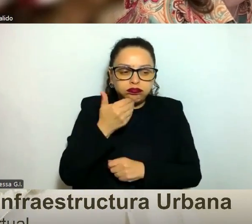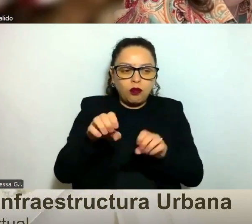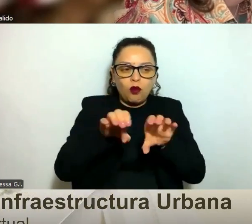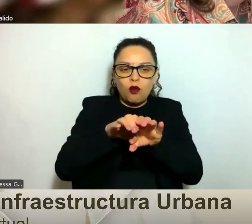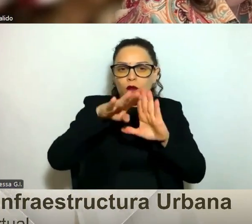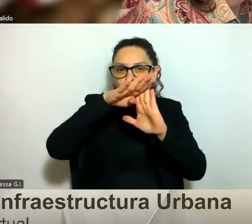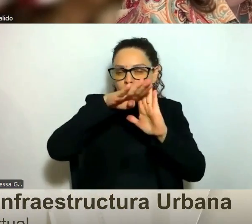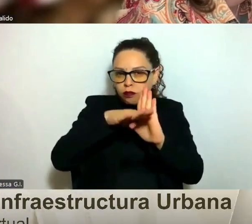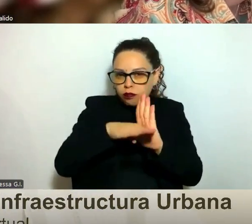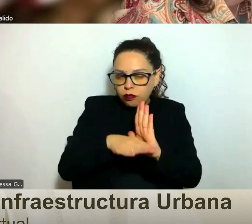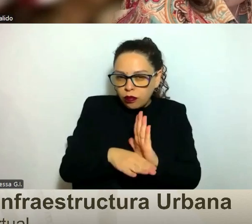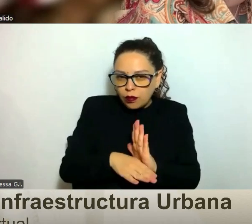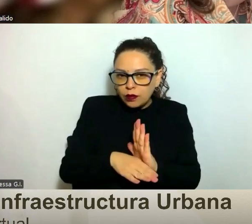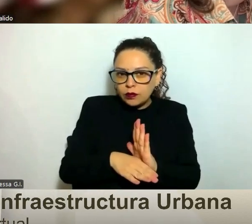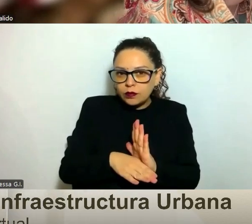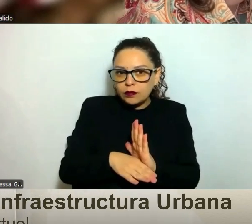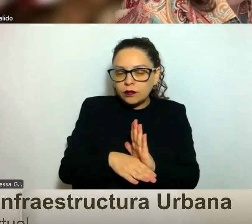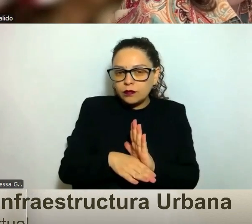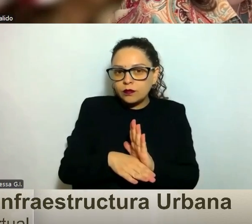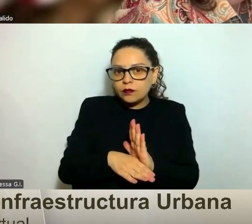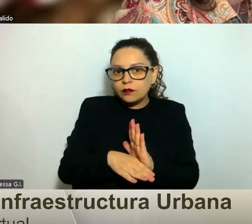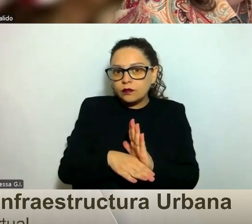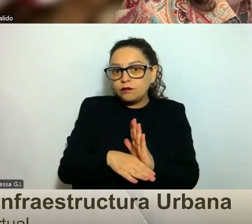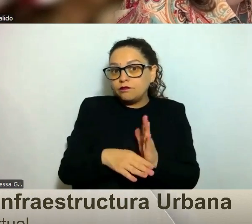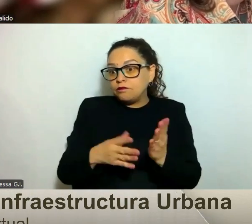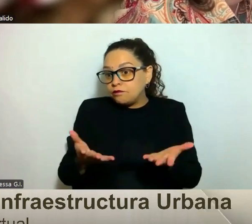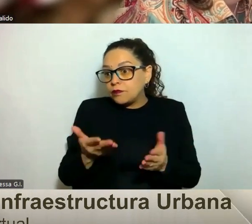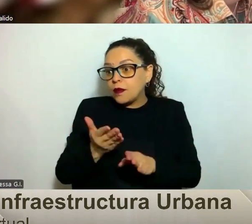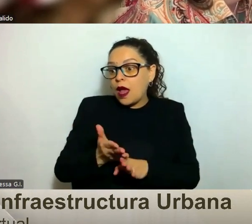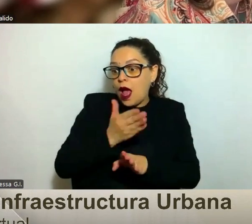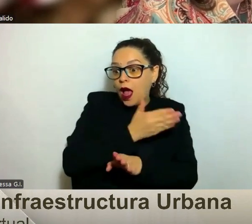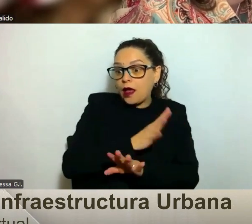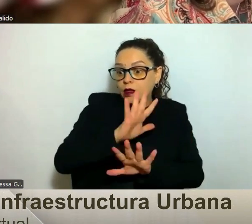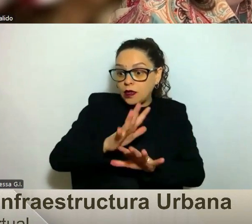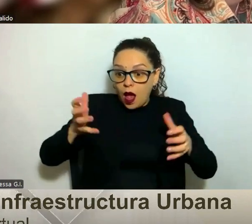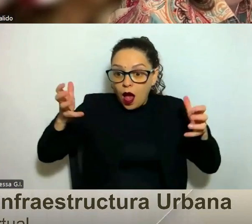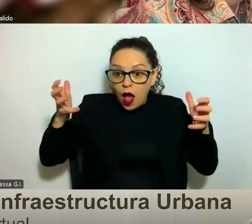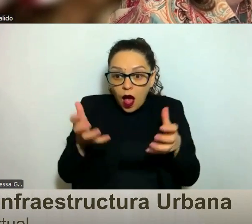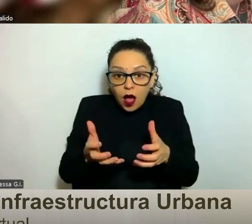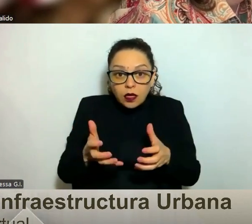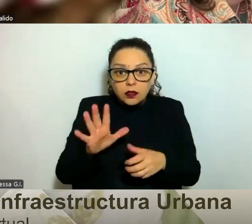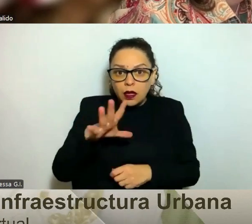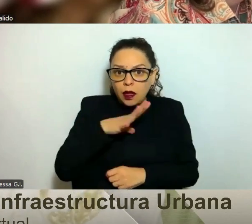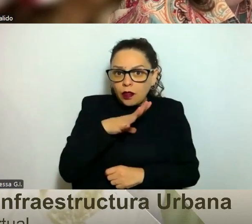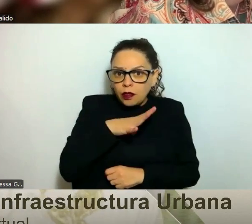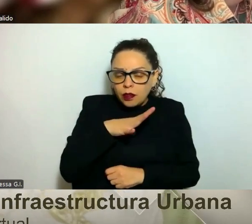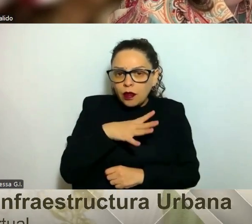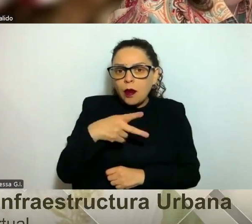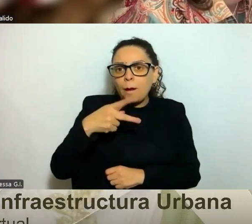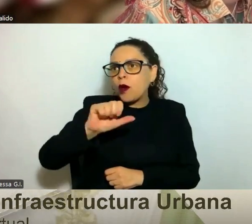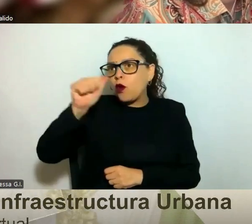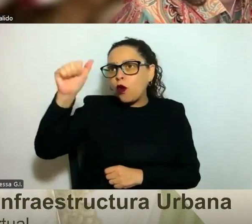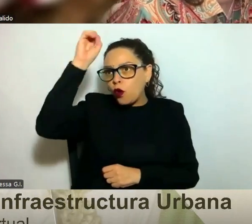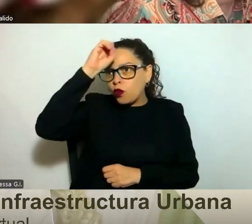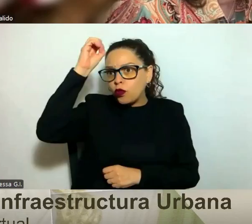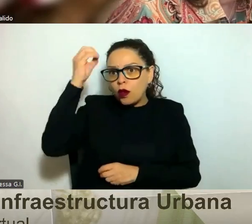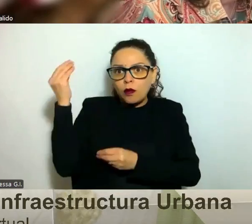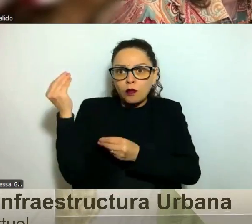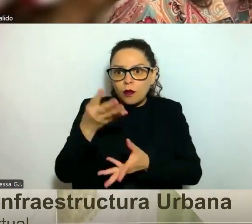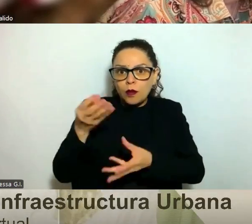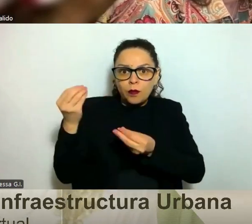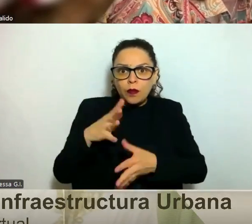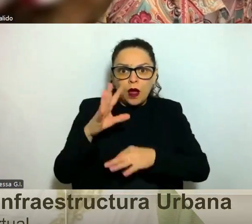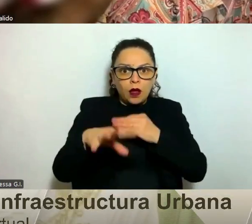plantea, una condición económica que viene realizando, y una vez que todas las demás opiniones, evidentemente, fueron vertidas